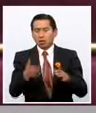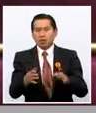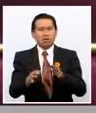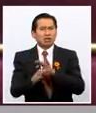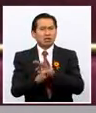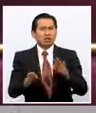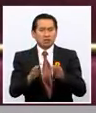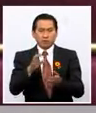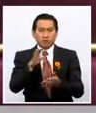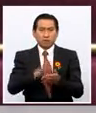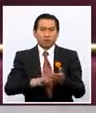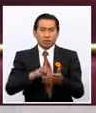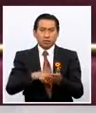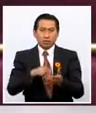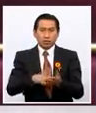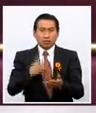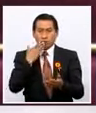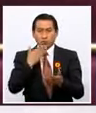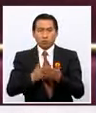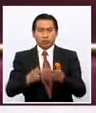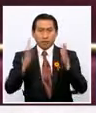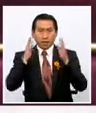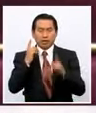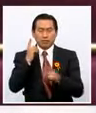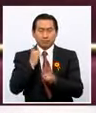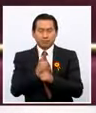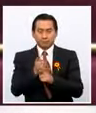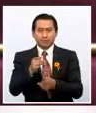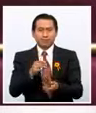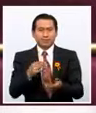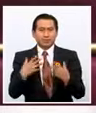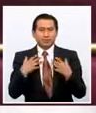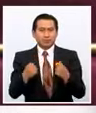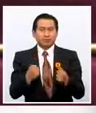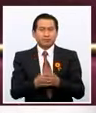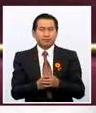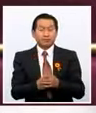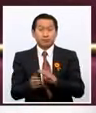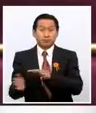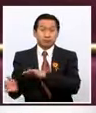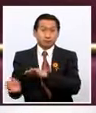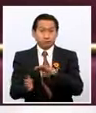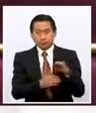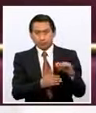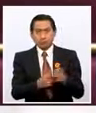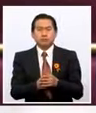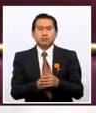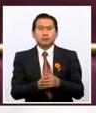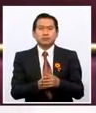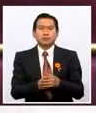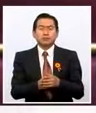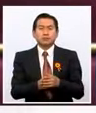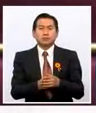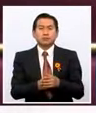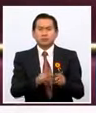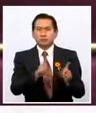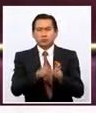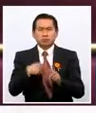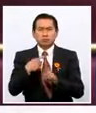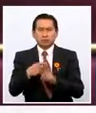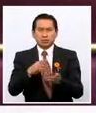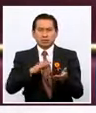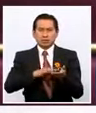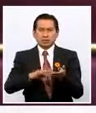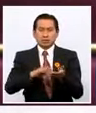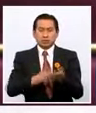por falta de una buena atención médica por otro lado también permítanme anunciar hoy